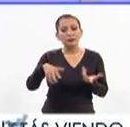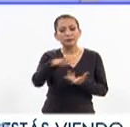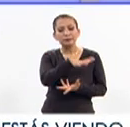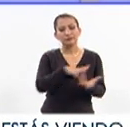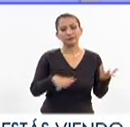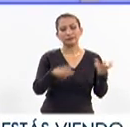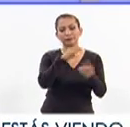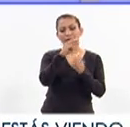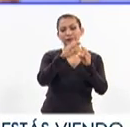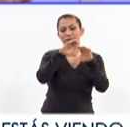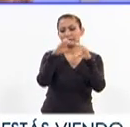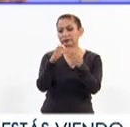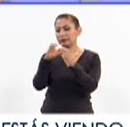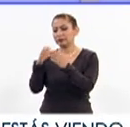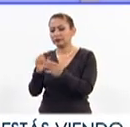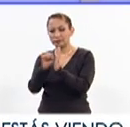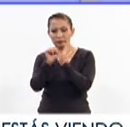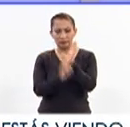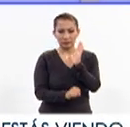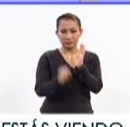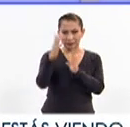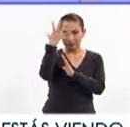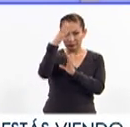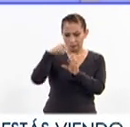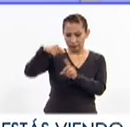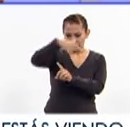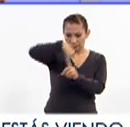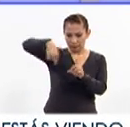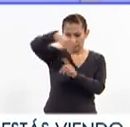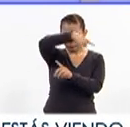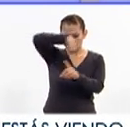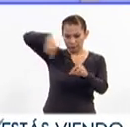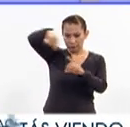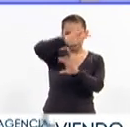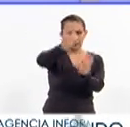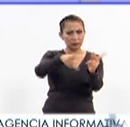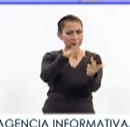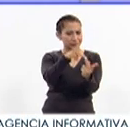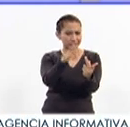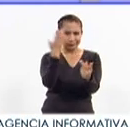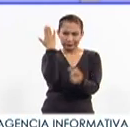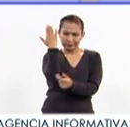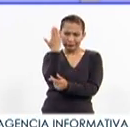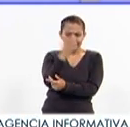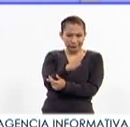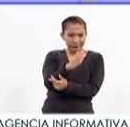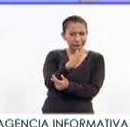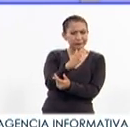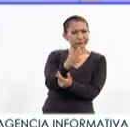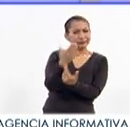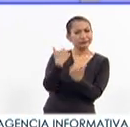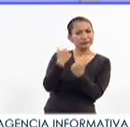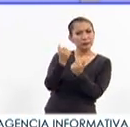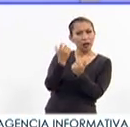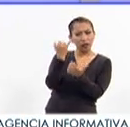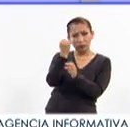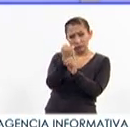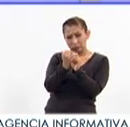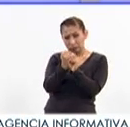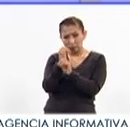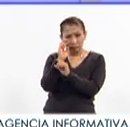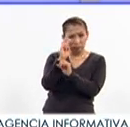nuestros planetas. Nuestro sistema solar es prácticamente perfecto, lo entendemos, pero no hemos sabido